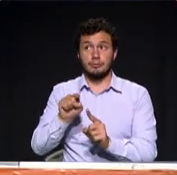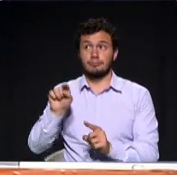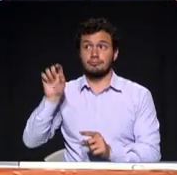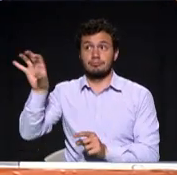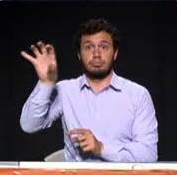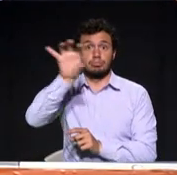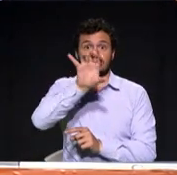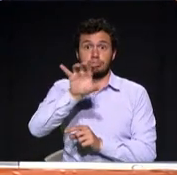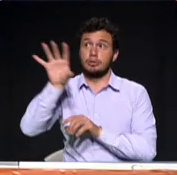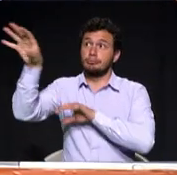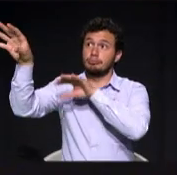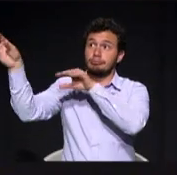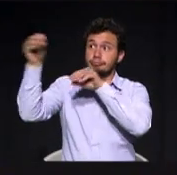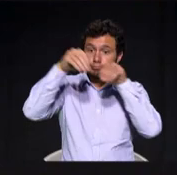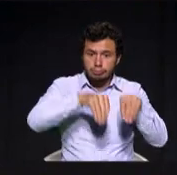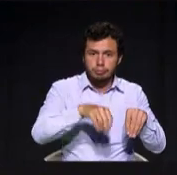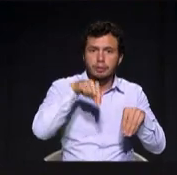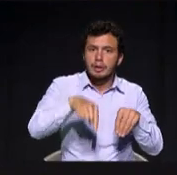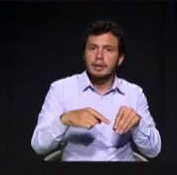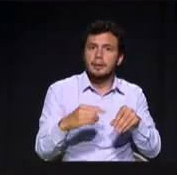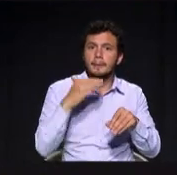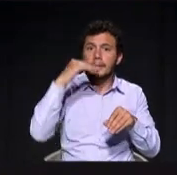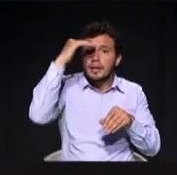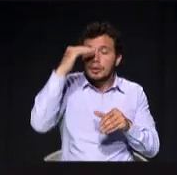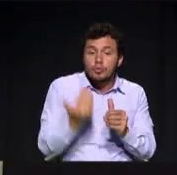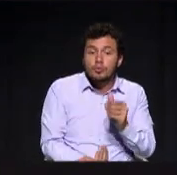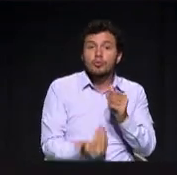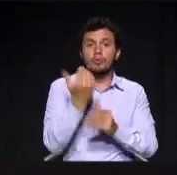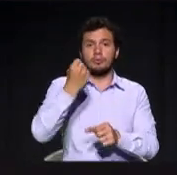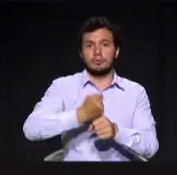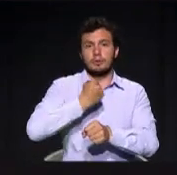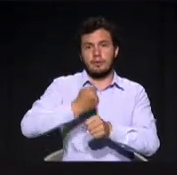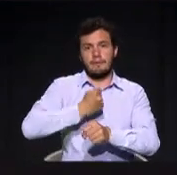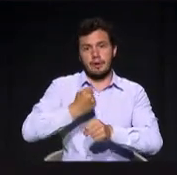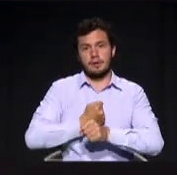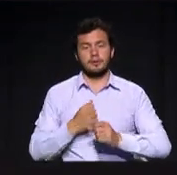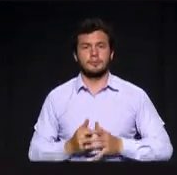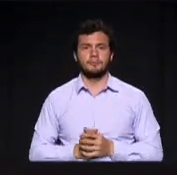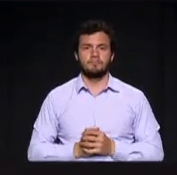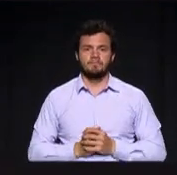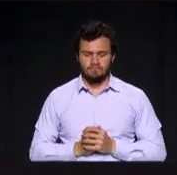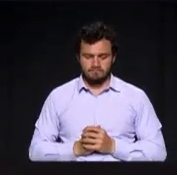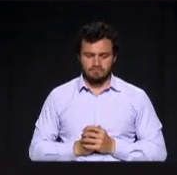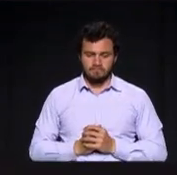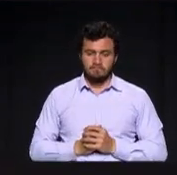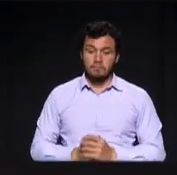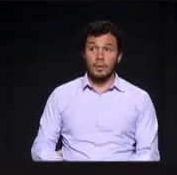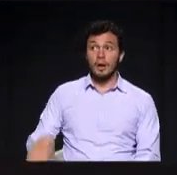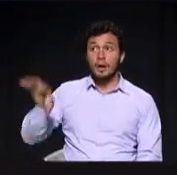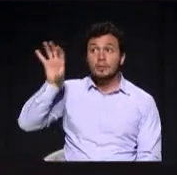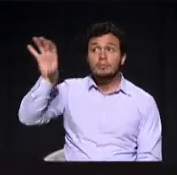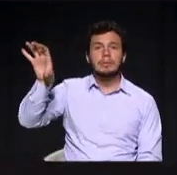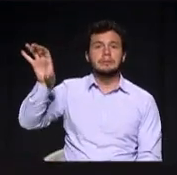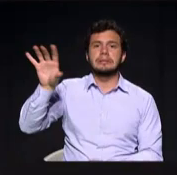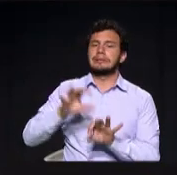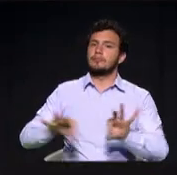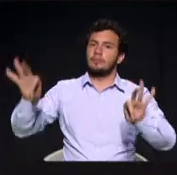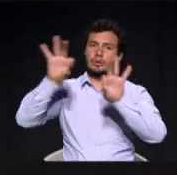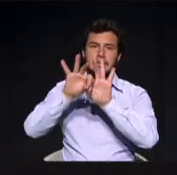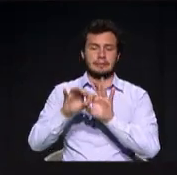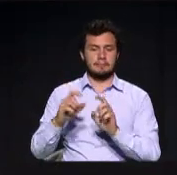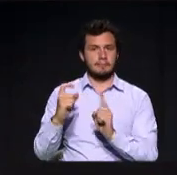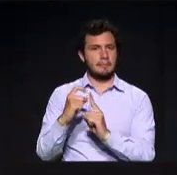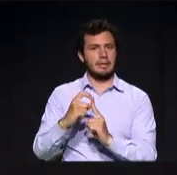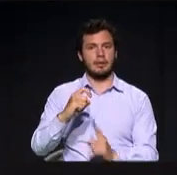de trabajo él me dijo extranjera cooperativismo ya lo he dicho muchas veces en varias